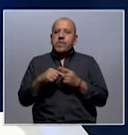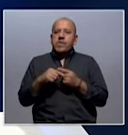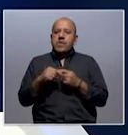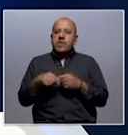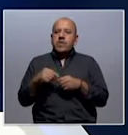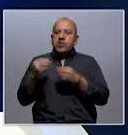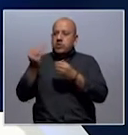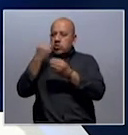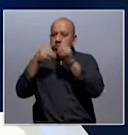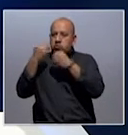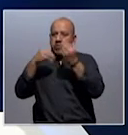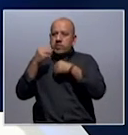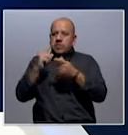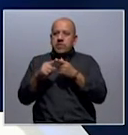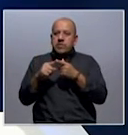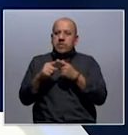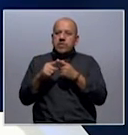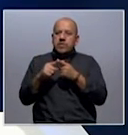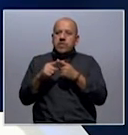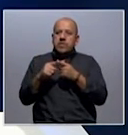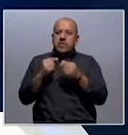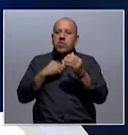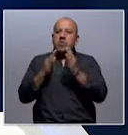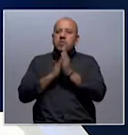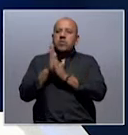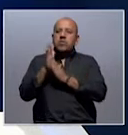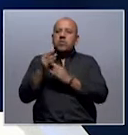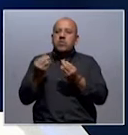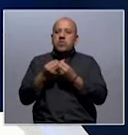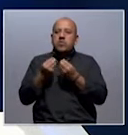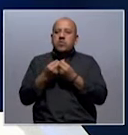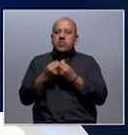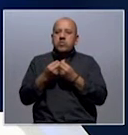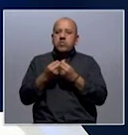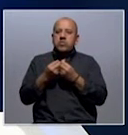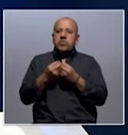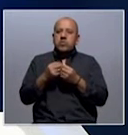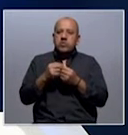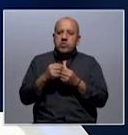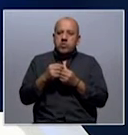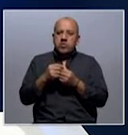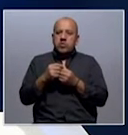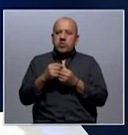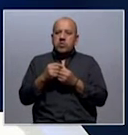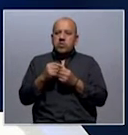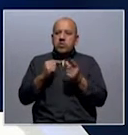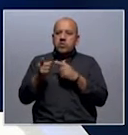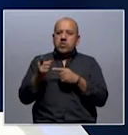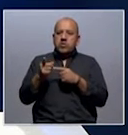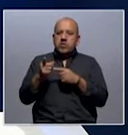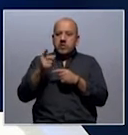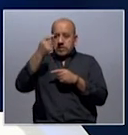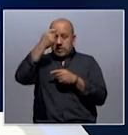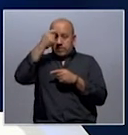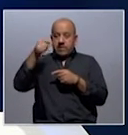lo que se consume y lo que ha llevado a que a este ha aumentado muchísimo lo que escuchábamos recién entonces este a la científica que